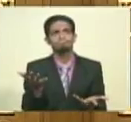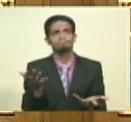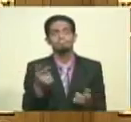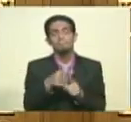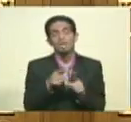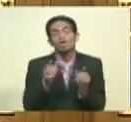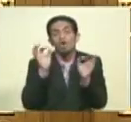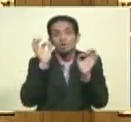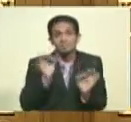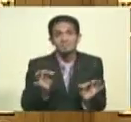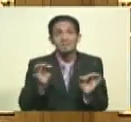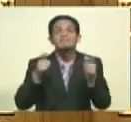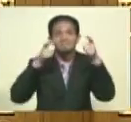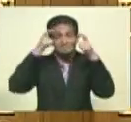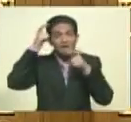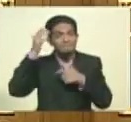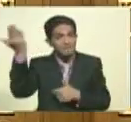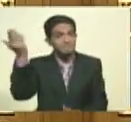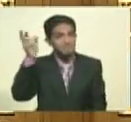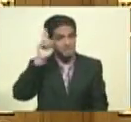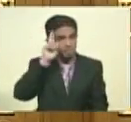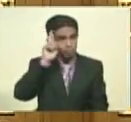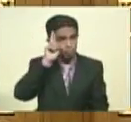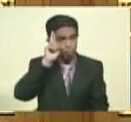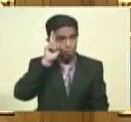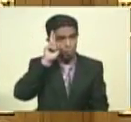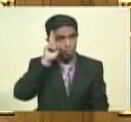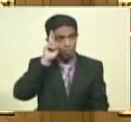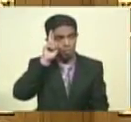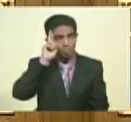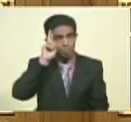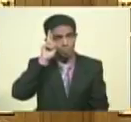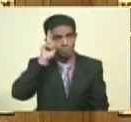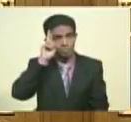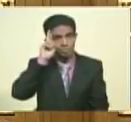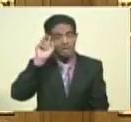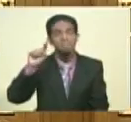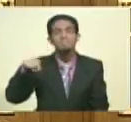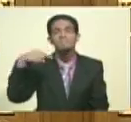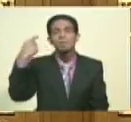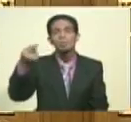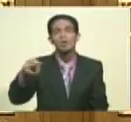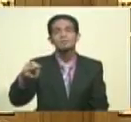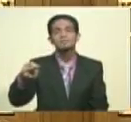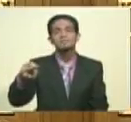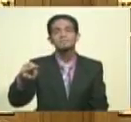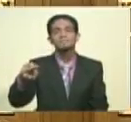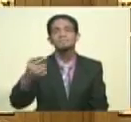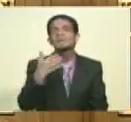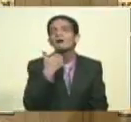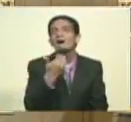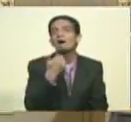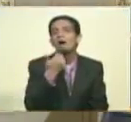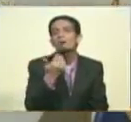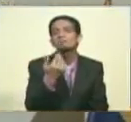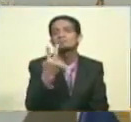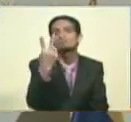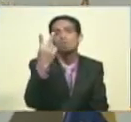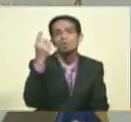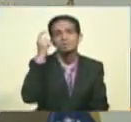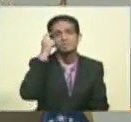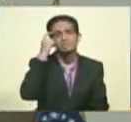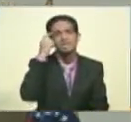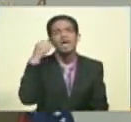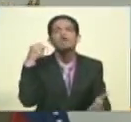convencidos que Chávez tenía razón, después de esas 47 horas aproximadamente que duró el golpe